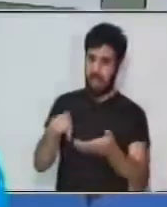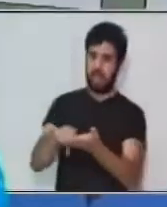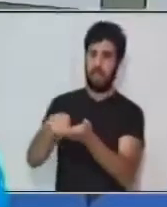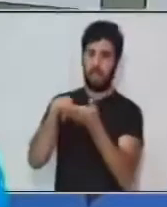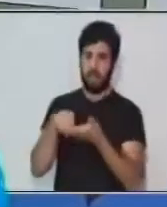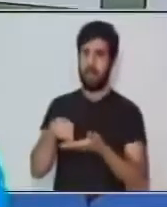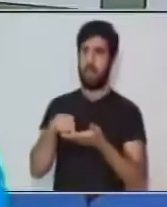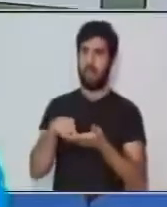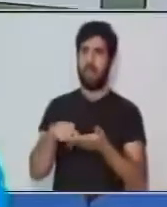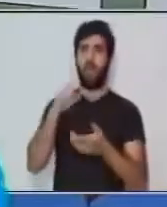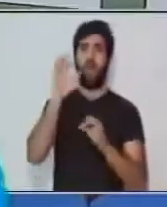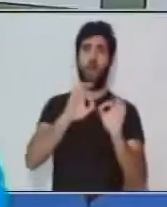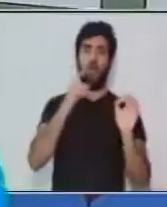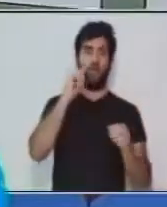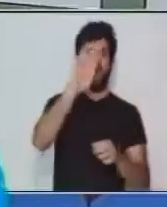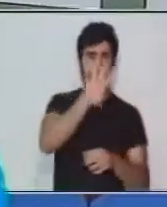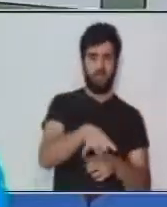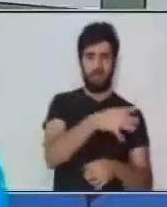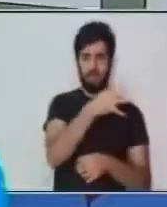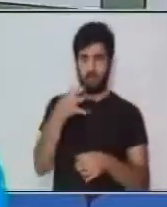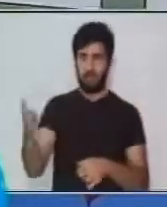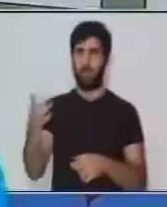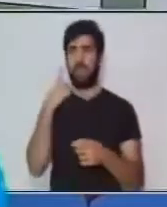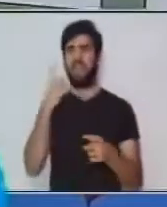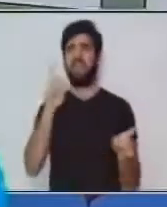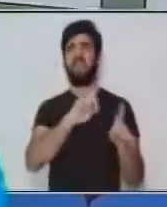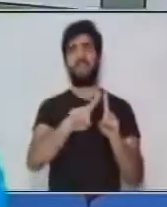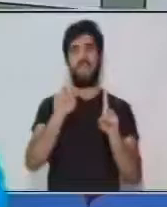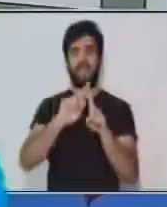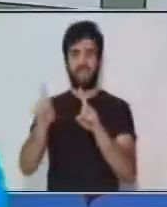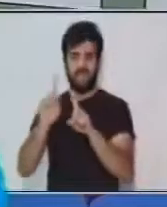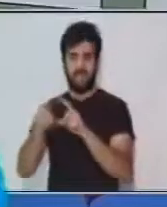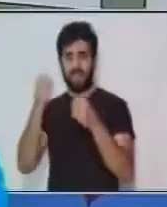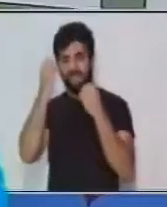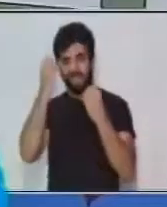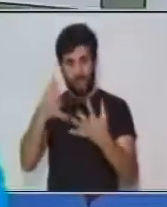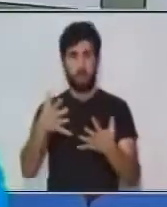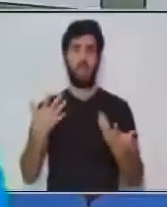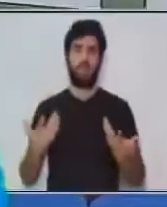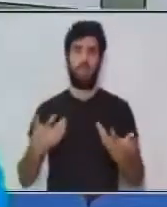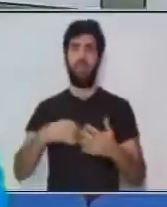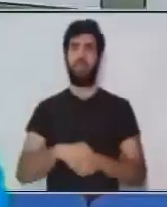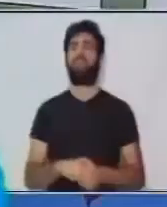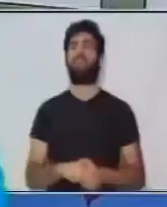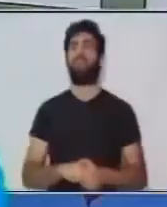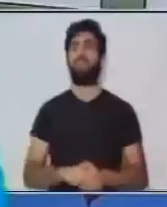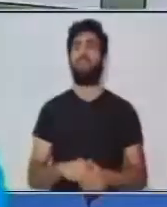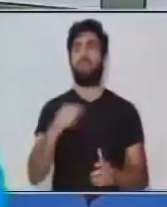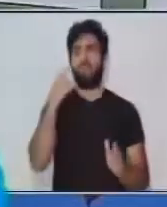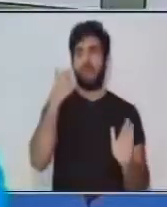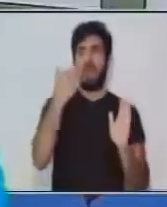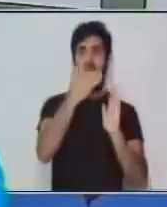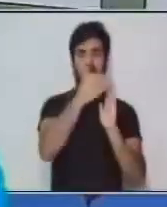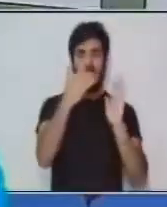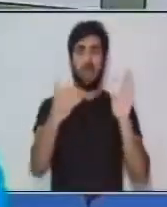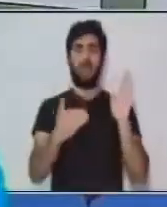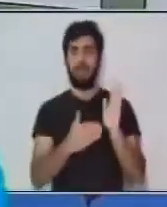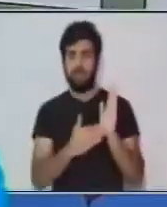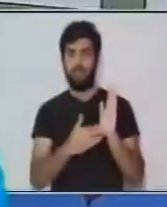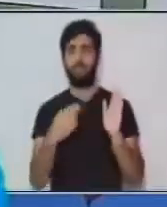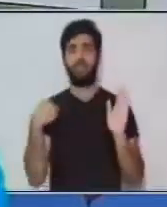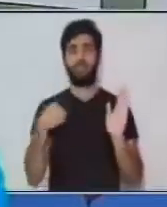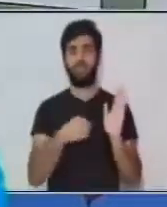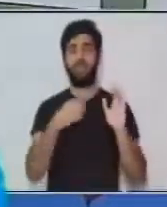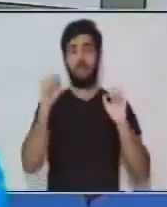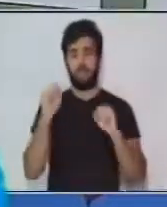cronologías o directorios, y entre más otras fuentes de información terciarias. Y así es como nosotros podemos